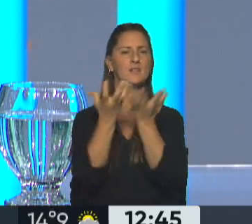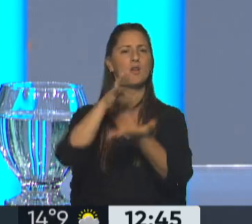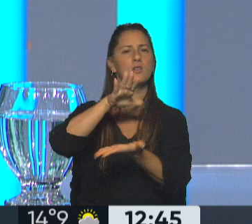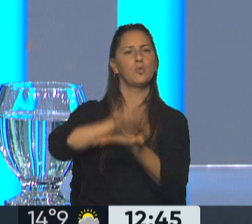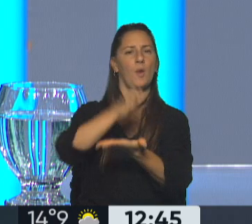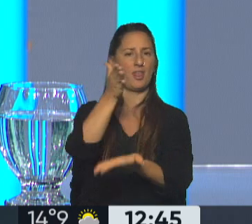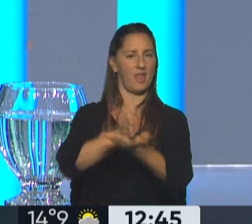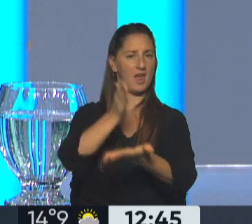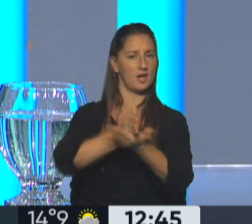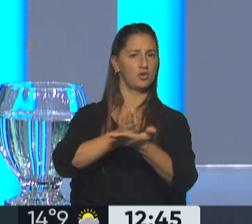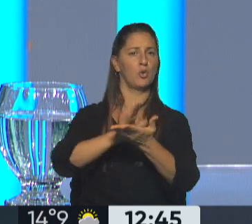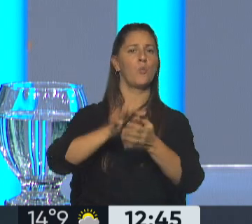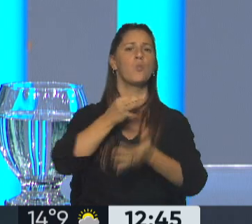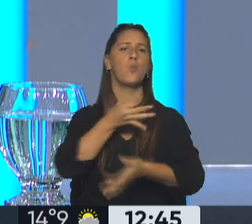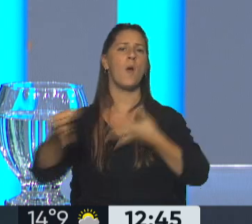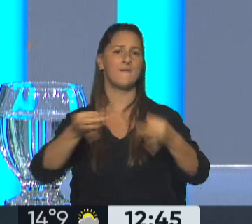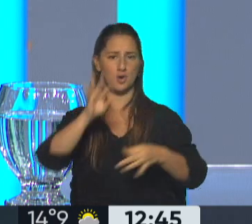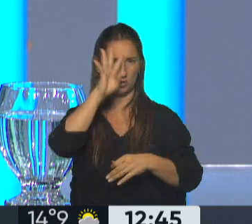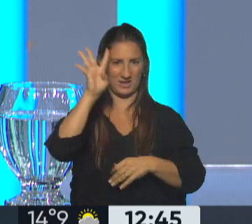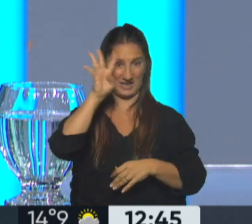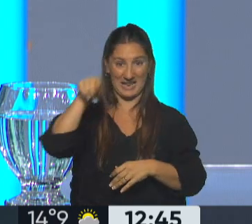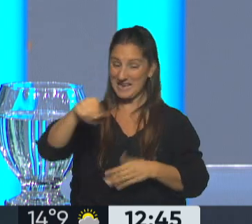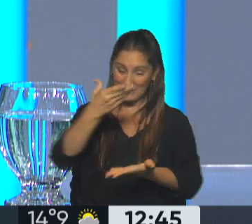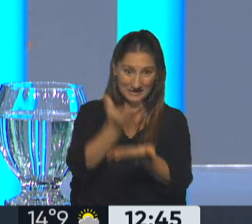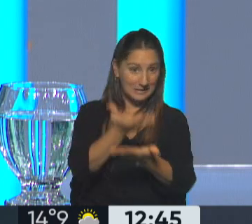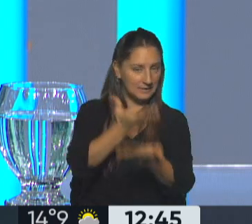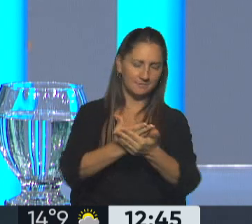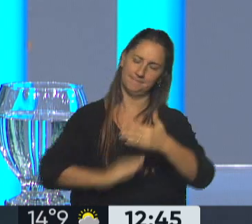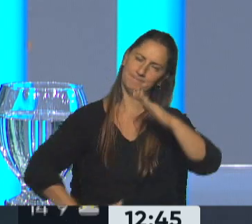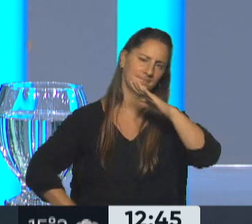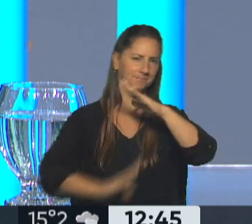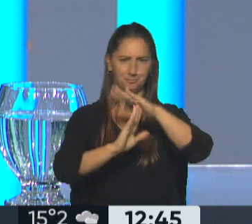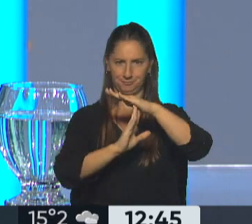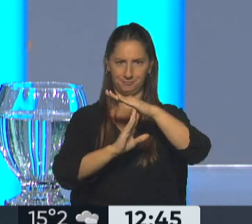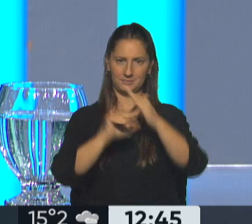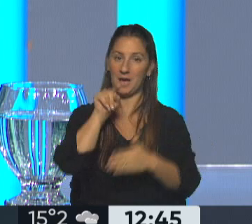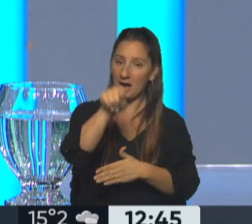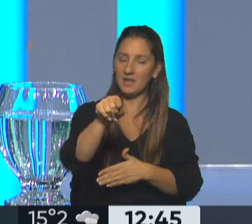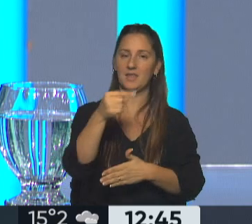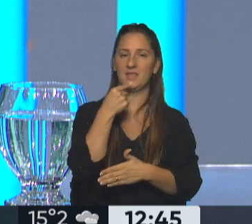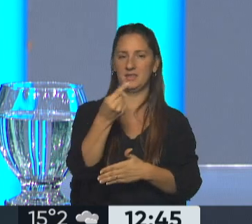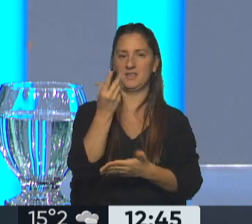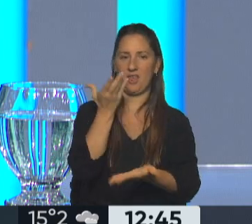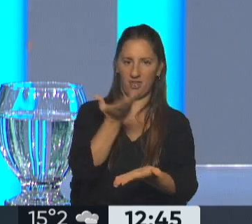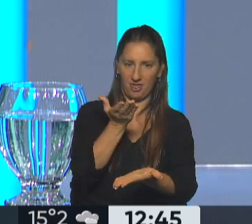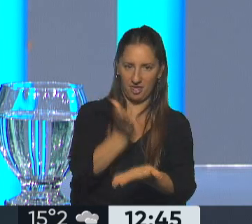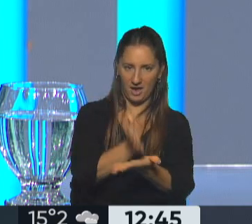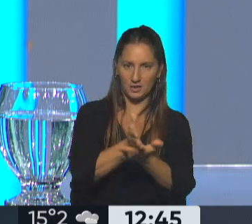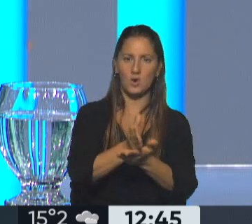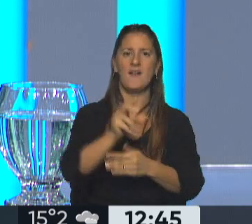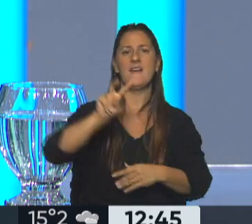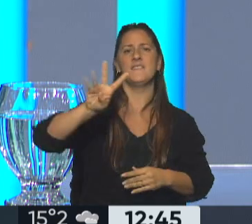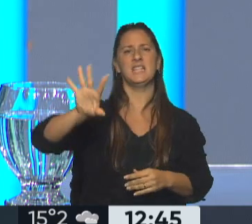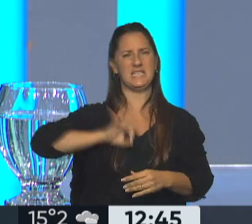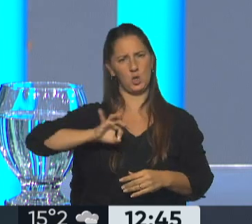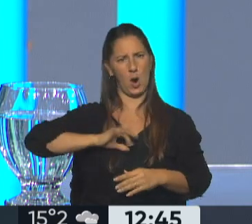Derechos de los Pueblos Indígenas, que es el documento máximo donde se esbozan los derechos. Se trabajó durante más de 25